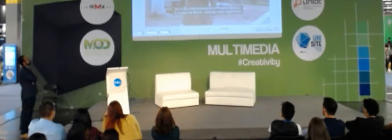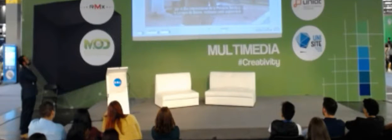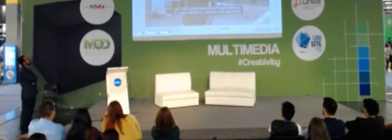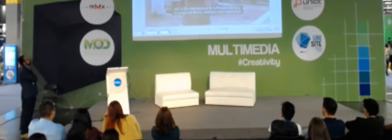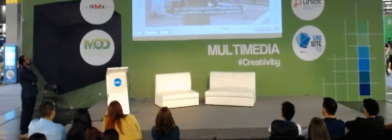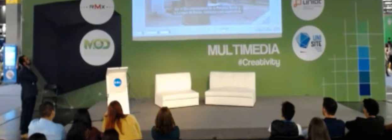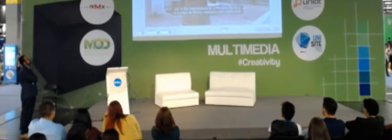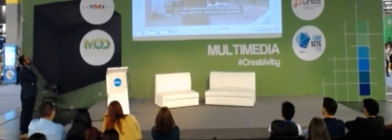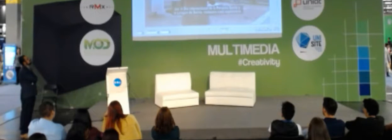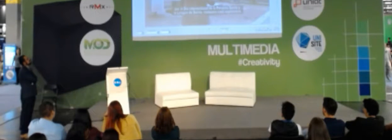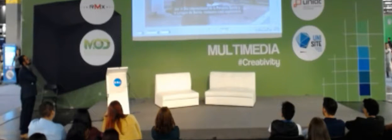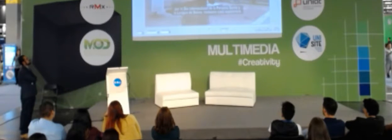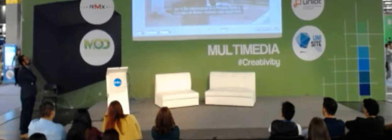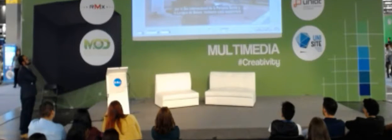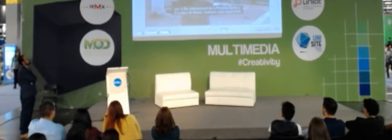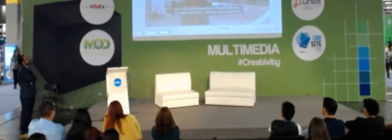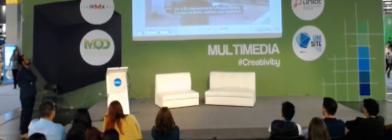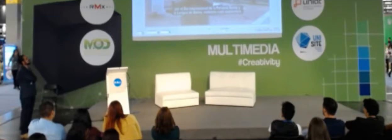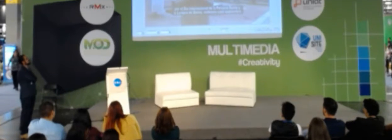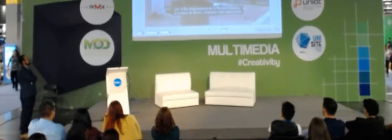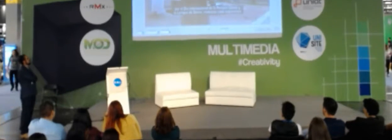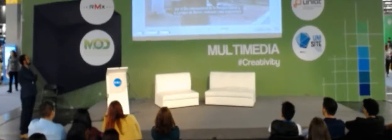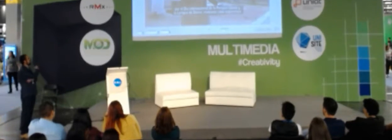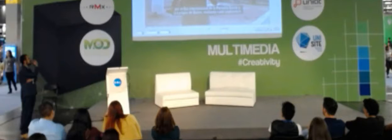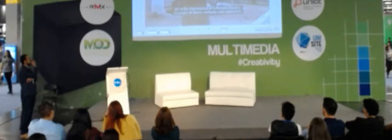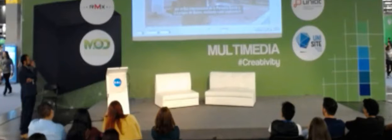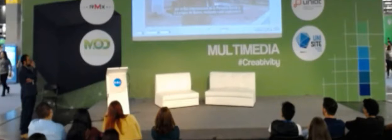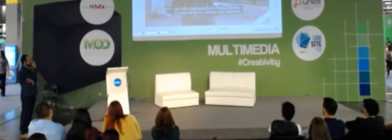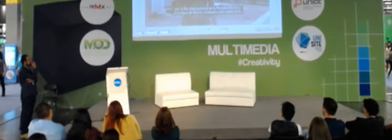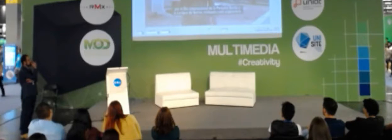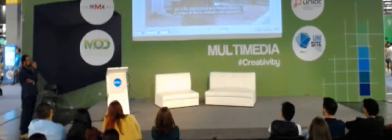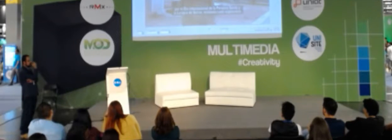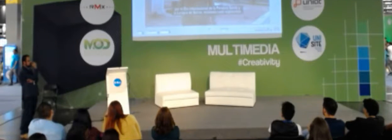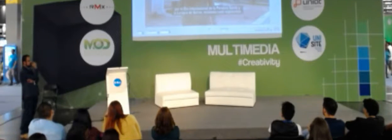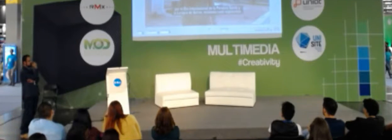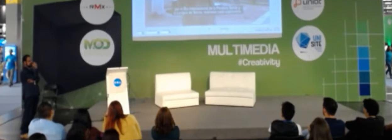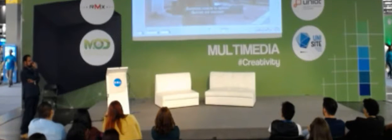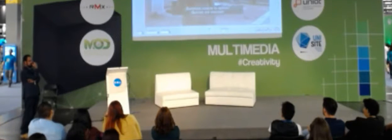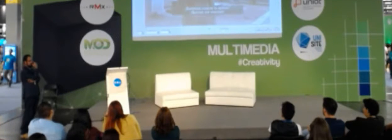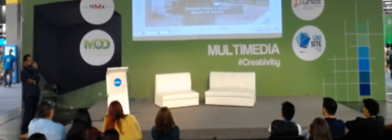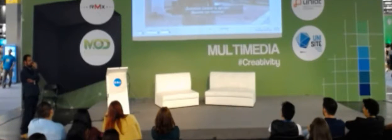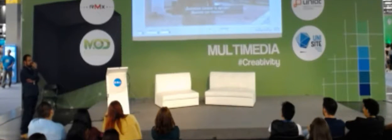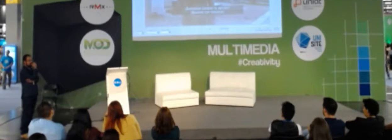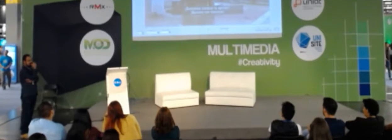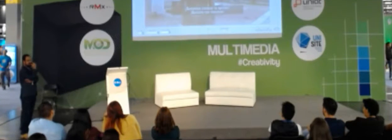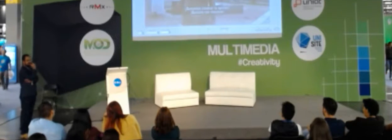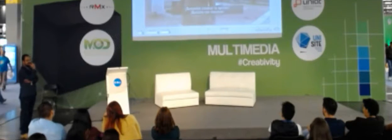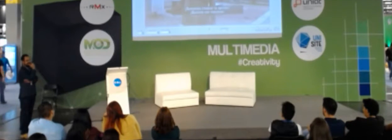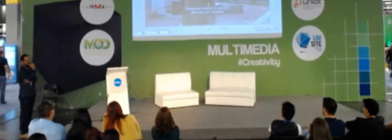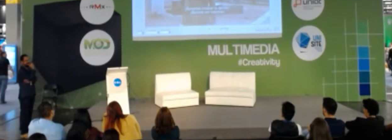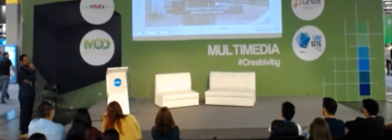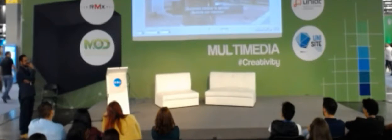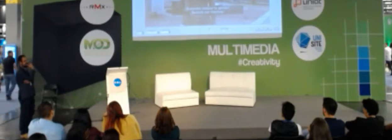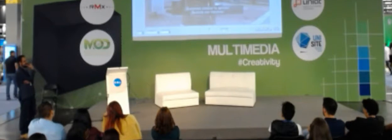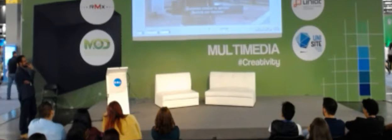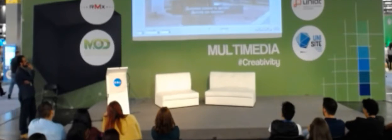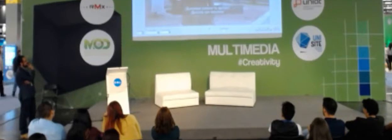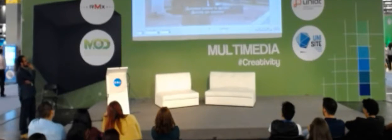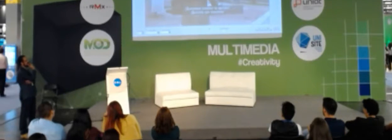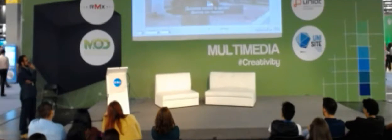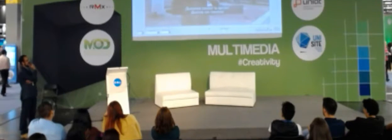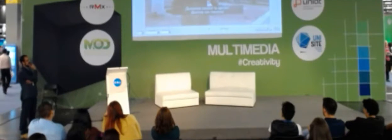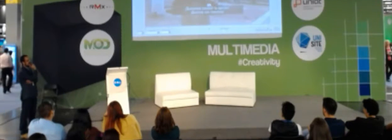por el Día Internacional de la Persona Sorda y la Lengua de Señas realizada cada septiembre. Queremos conocer tu opinión. Quédate con